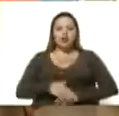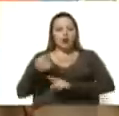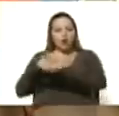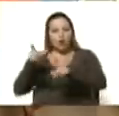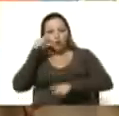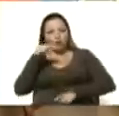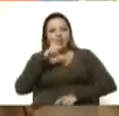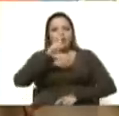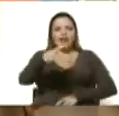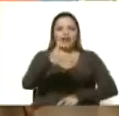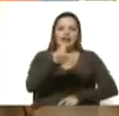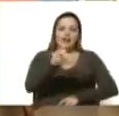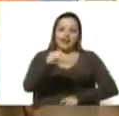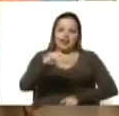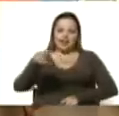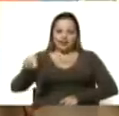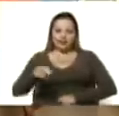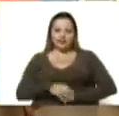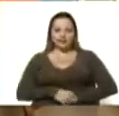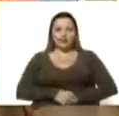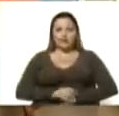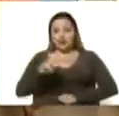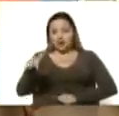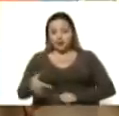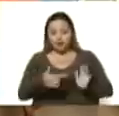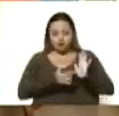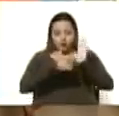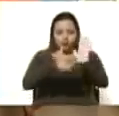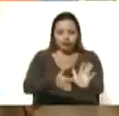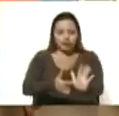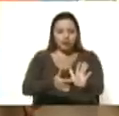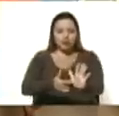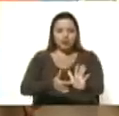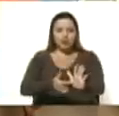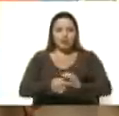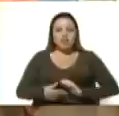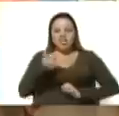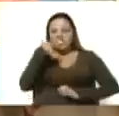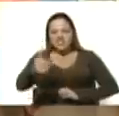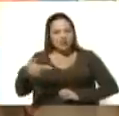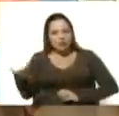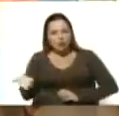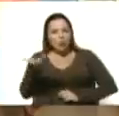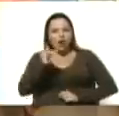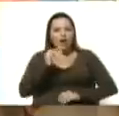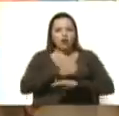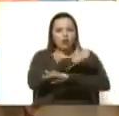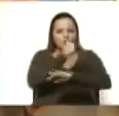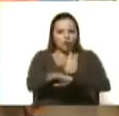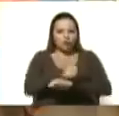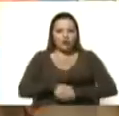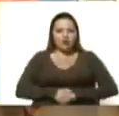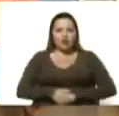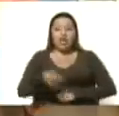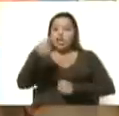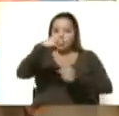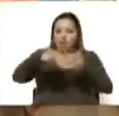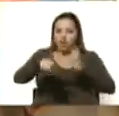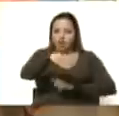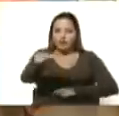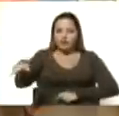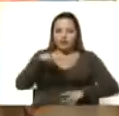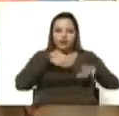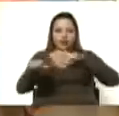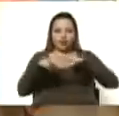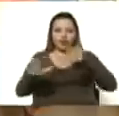Igualmente, la audiencia de presentación e imputación de los demás personas